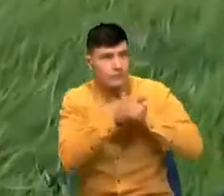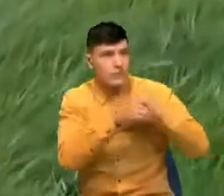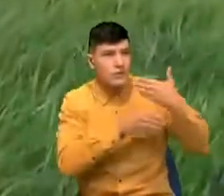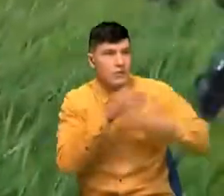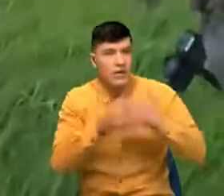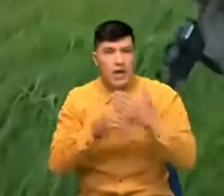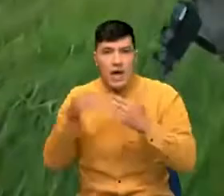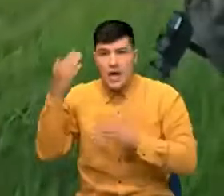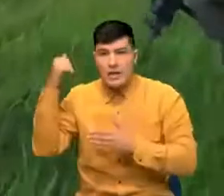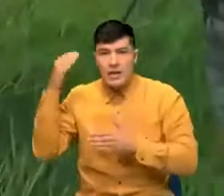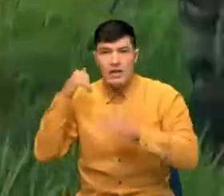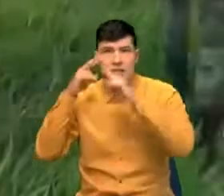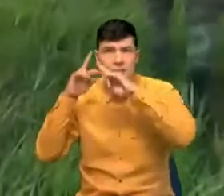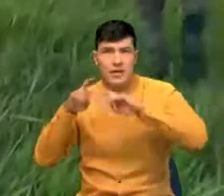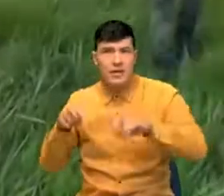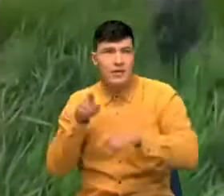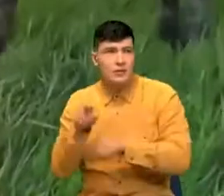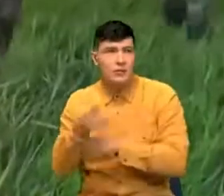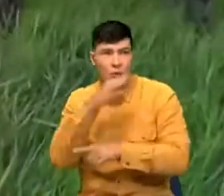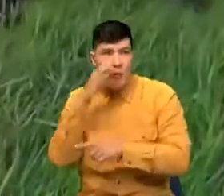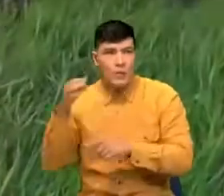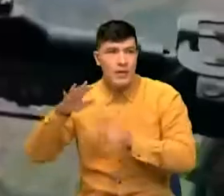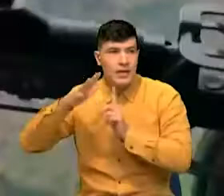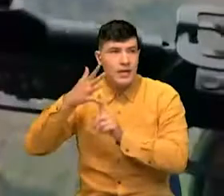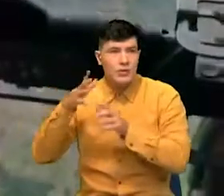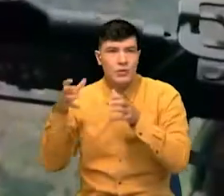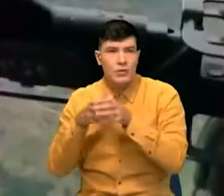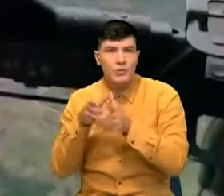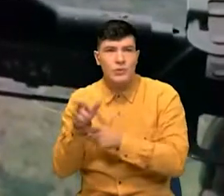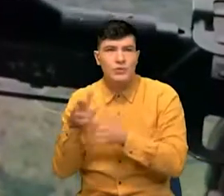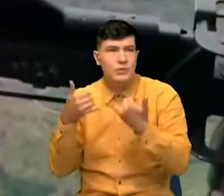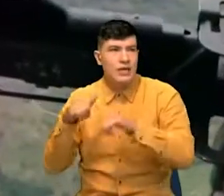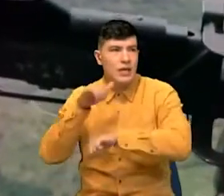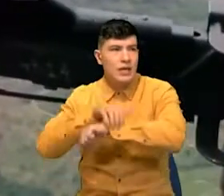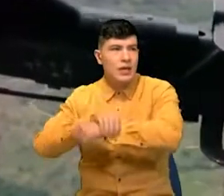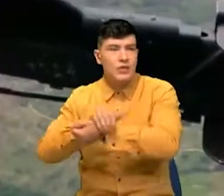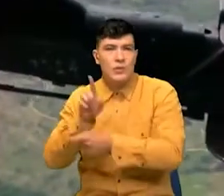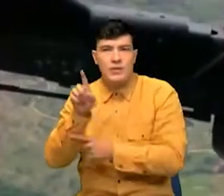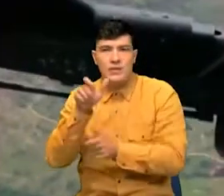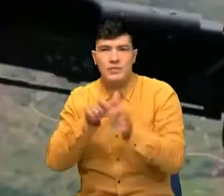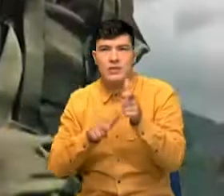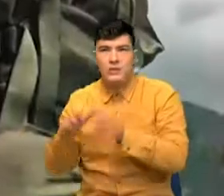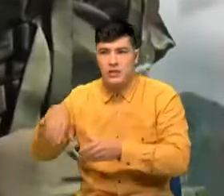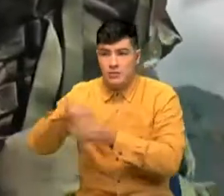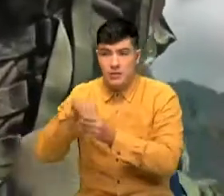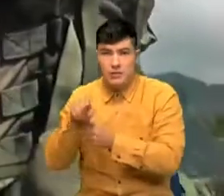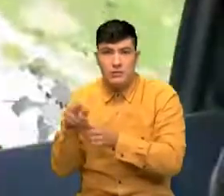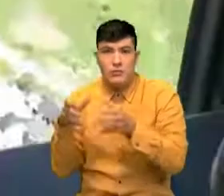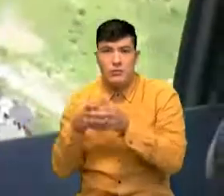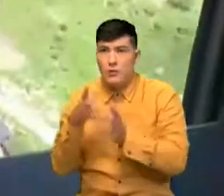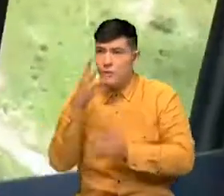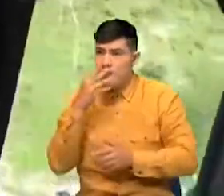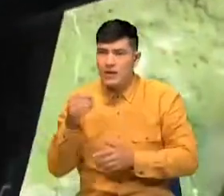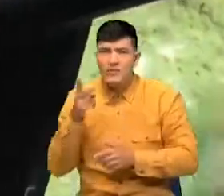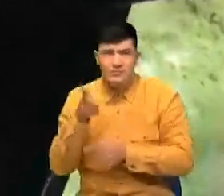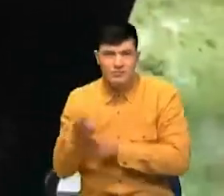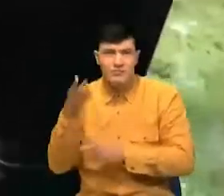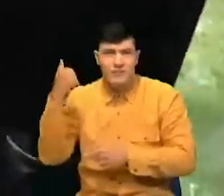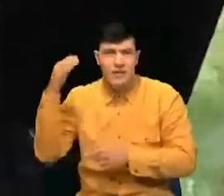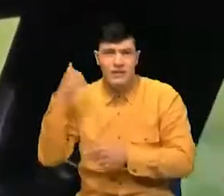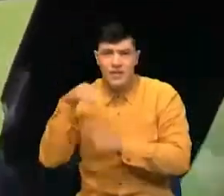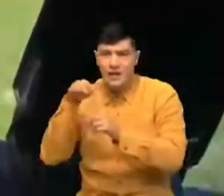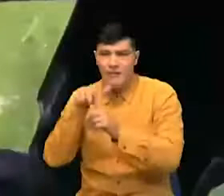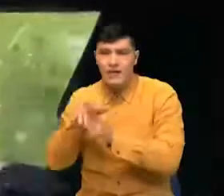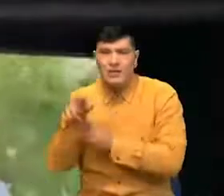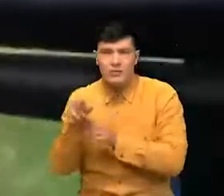operaciones realizadas por hombres de la Quinta Brigada, también fueron capturadas 6 personas más, integrantes de la misma organización criminal que operaban en el